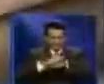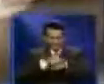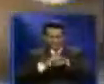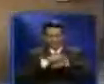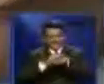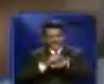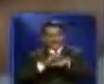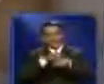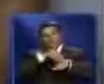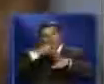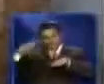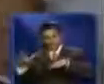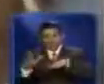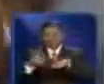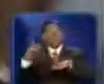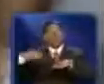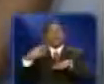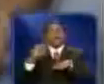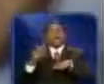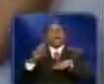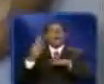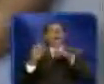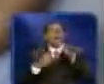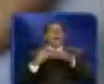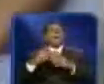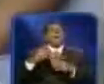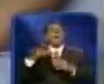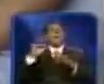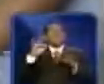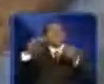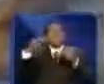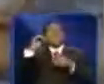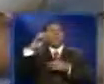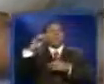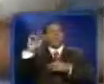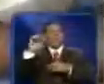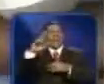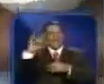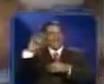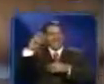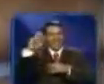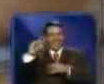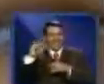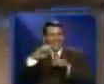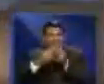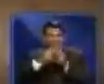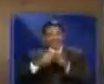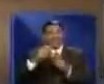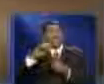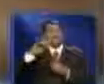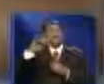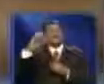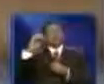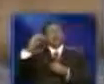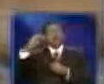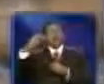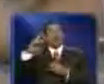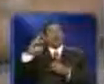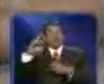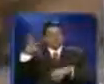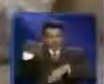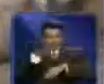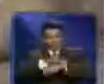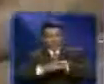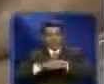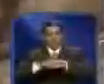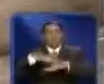exfoliación, colocamos una máscara a base de mandarina y yogur en todo el cuerpo, que es lo que nos va a permitir hidratar la piel. Y luego de esta máscara,